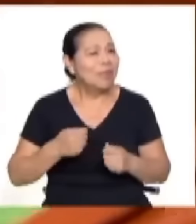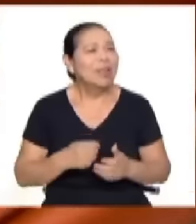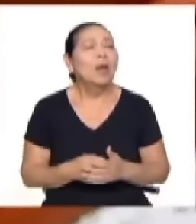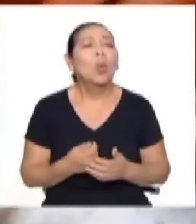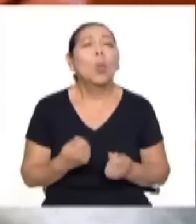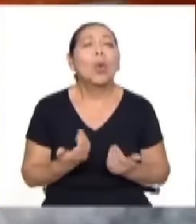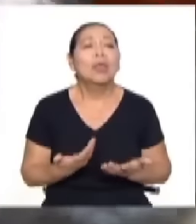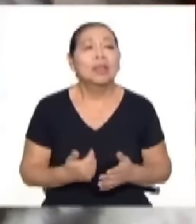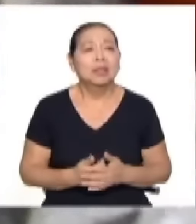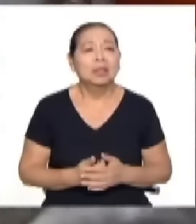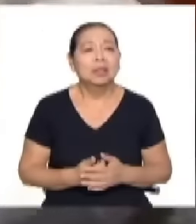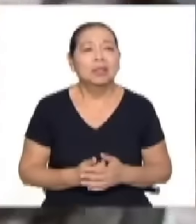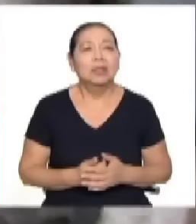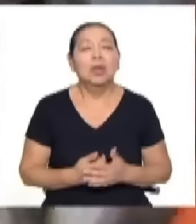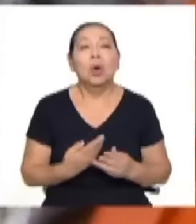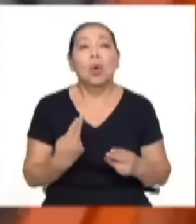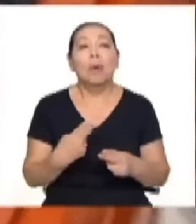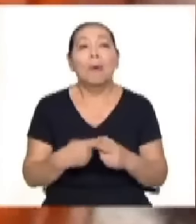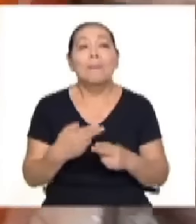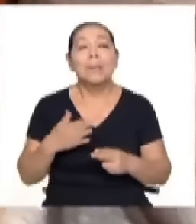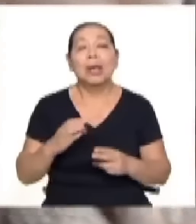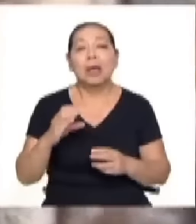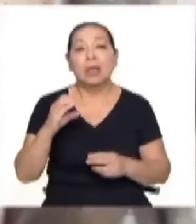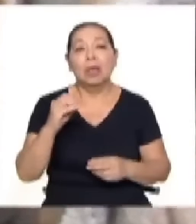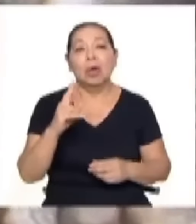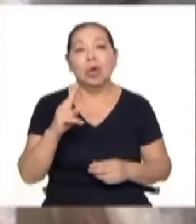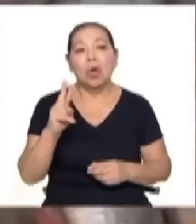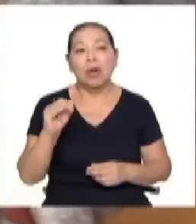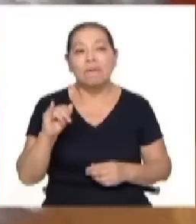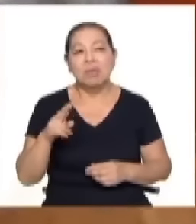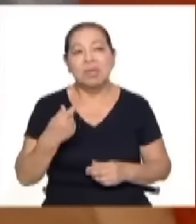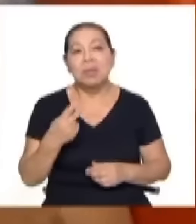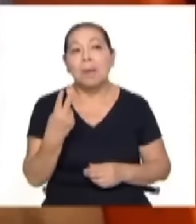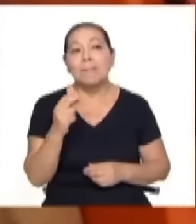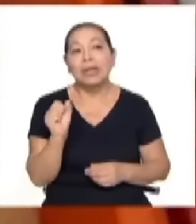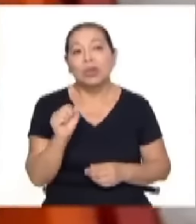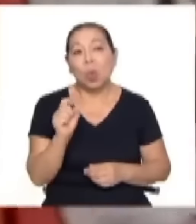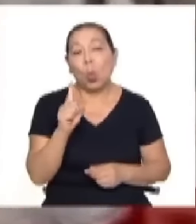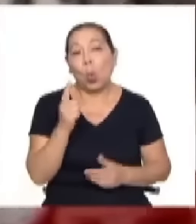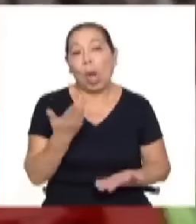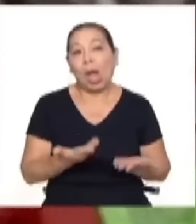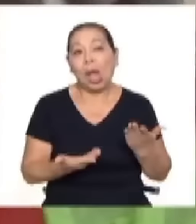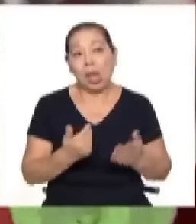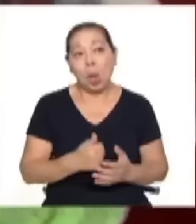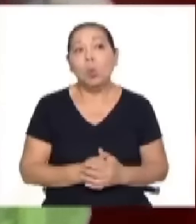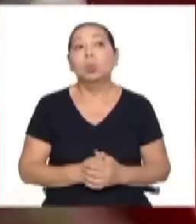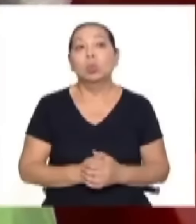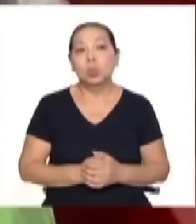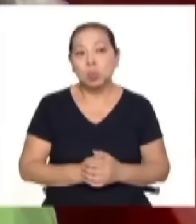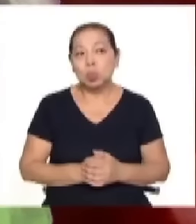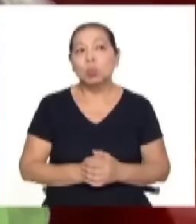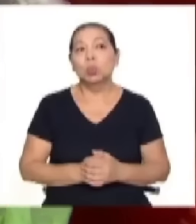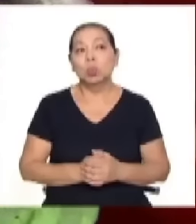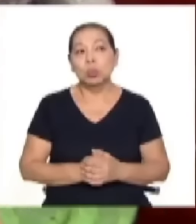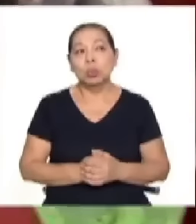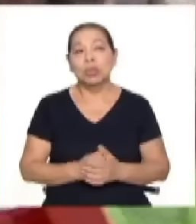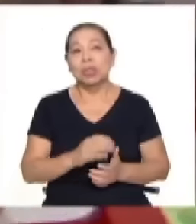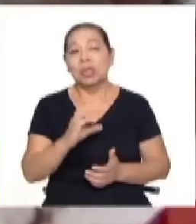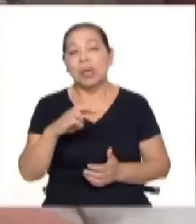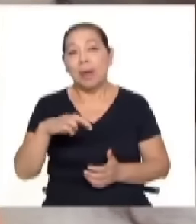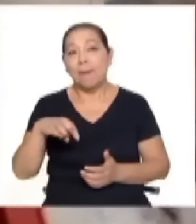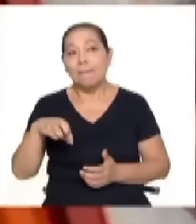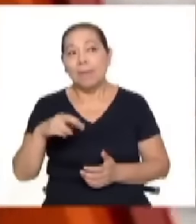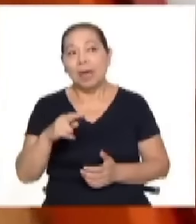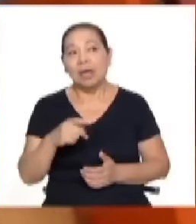otro pescado tenemos acá? ¿Ves? Corvina. ¿Cuánto está? La corvina está a 20 soles el kilo. Tengo pampanito, que igual está